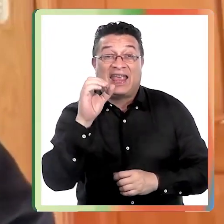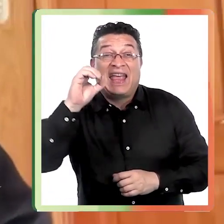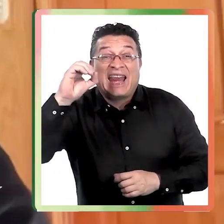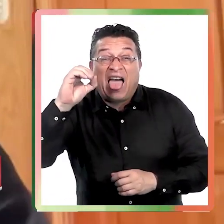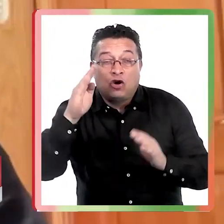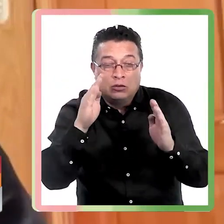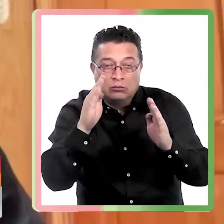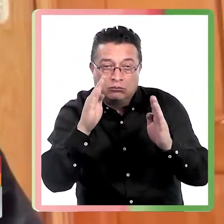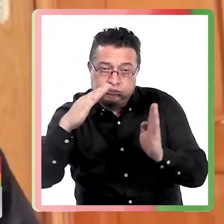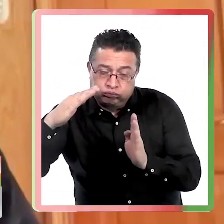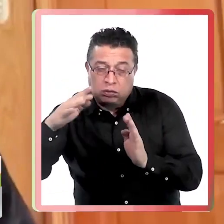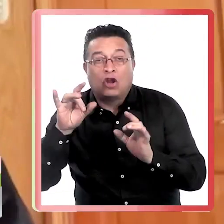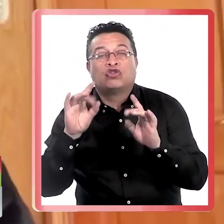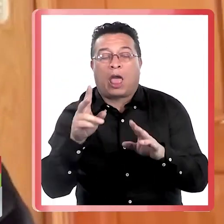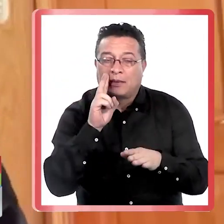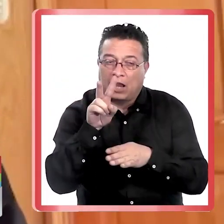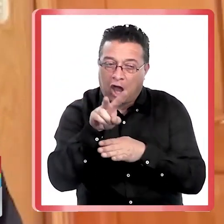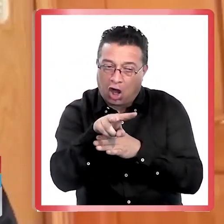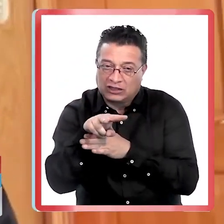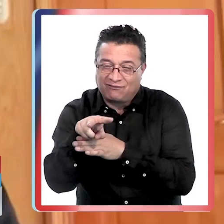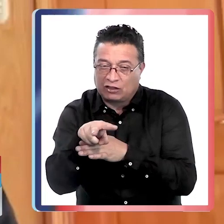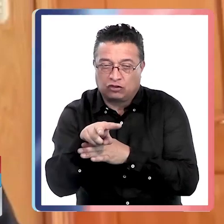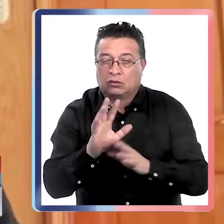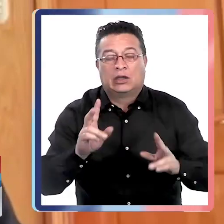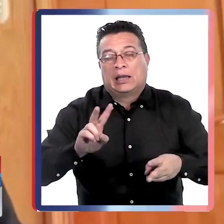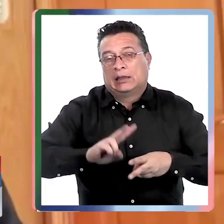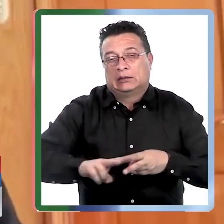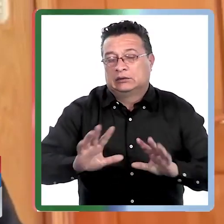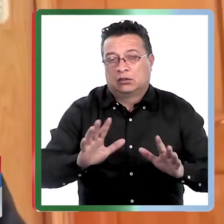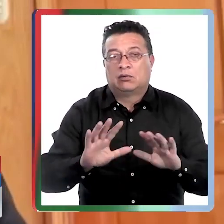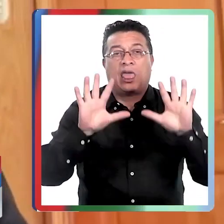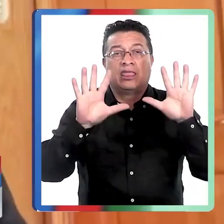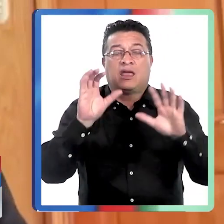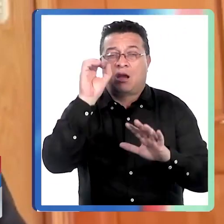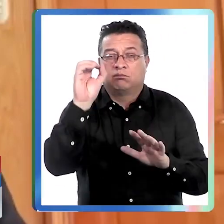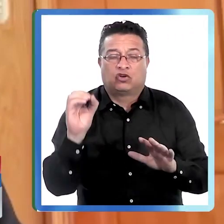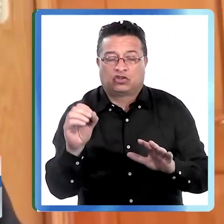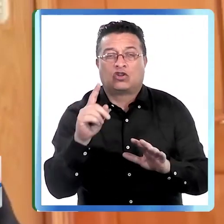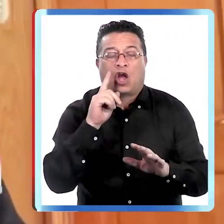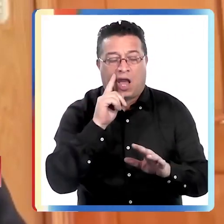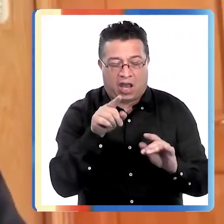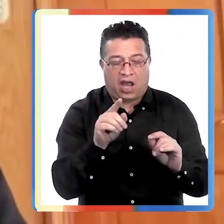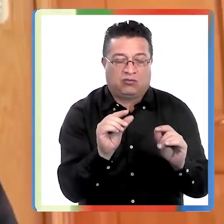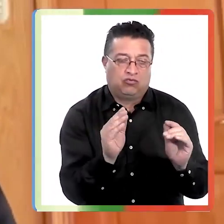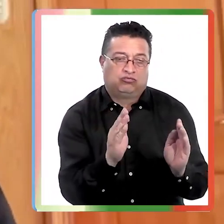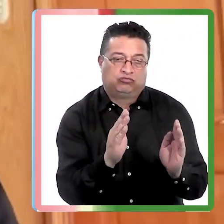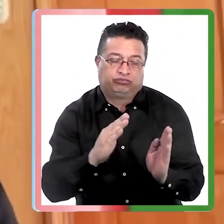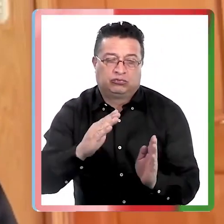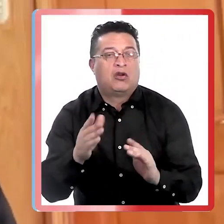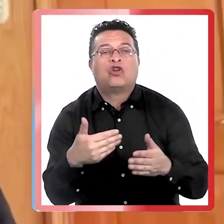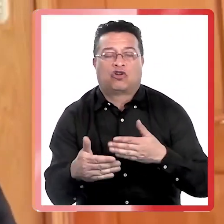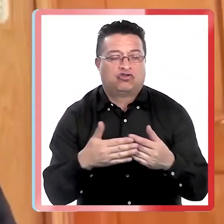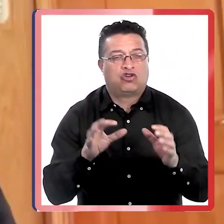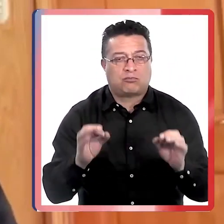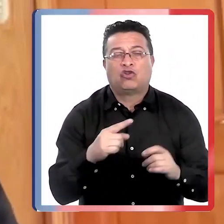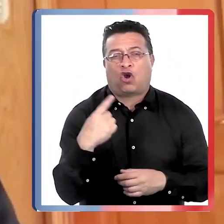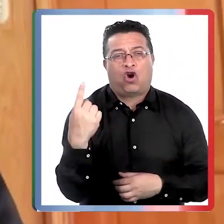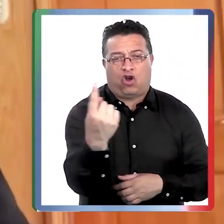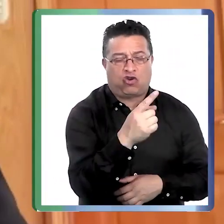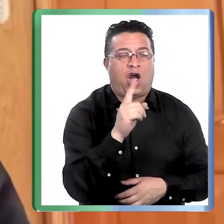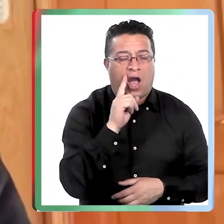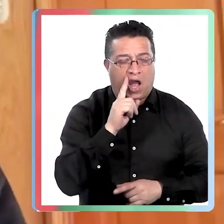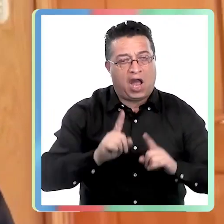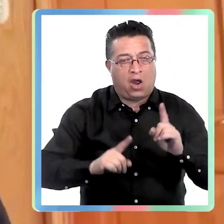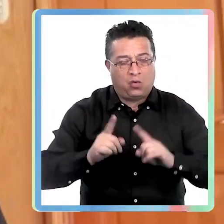es una escoliosis idiopática, normalmente solamente observación. No hay mucho que hacer, el 10% de la población tiene 10 grados de escoliosis, así que eso es habitual.